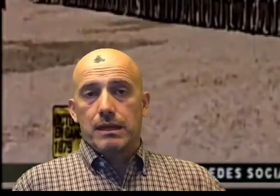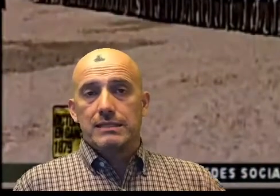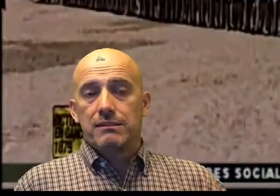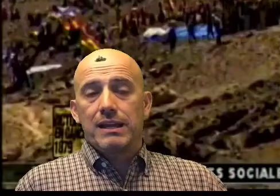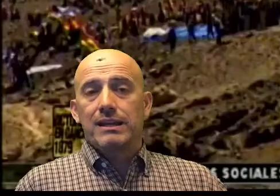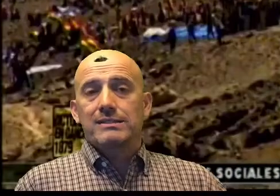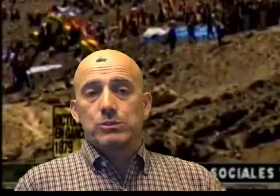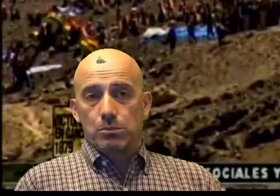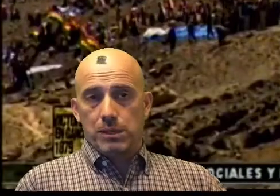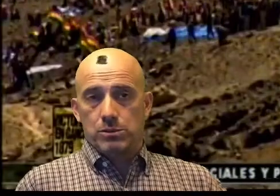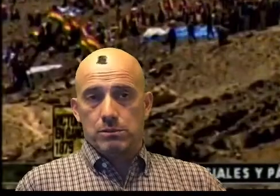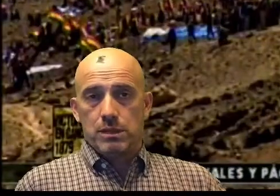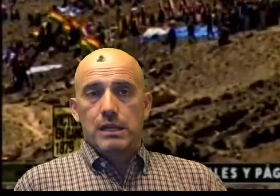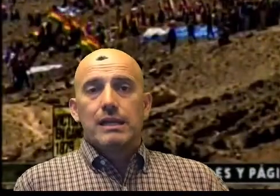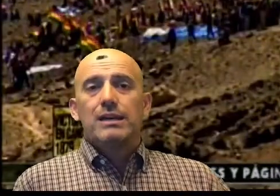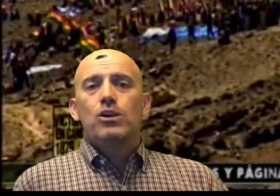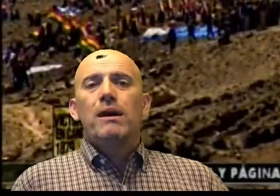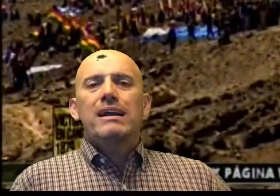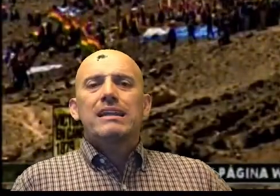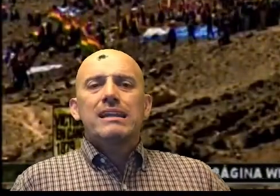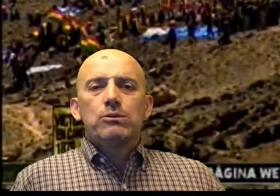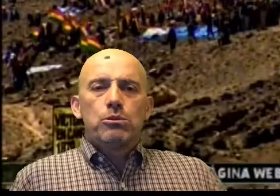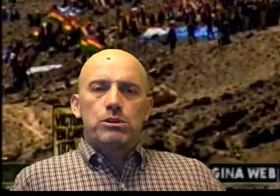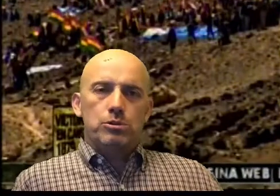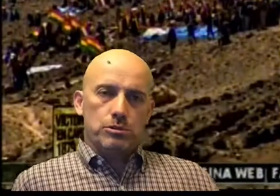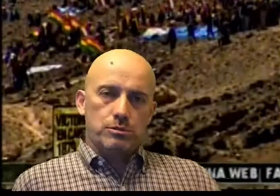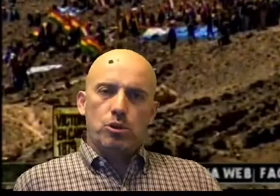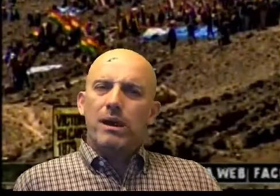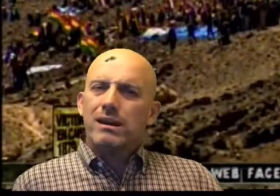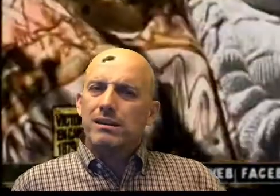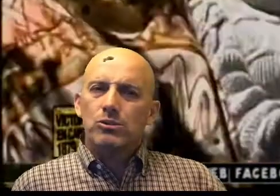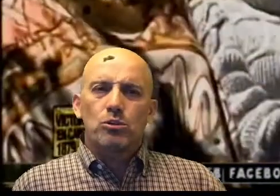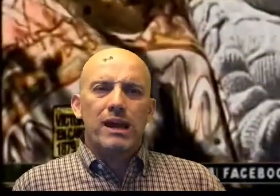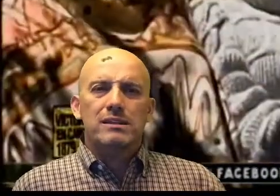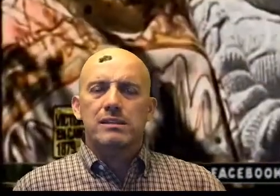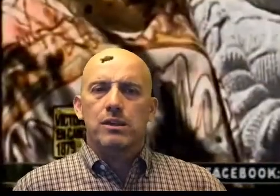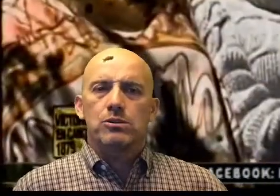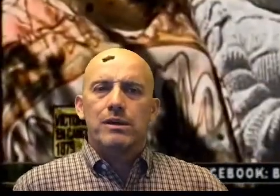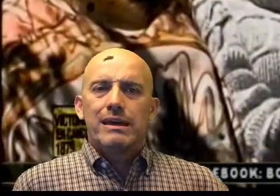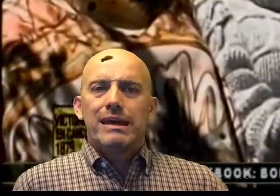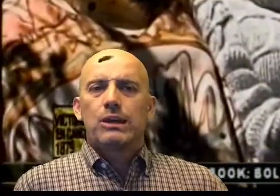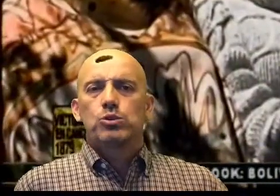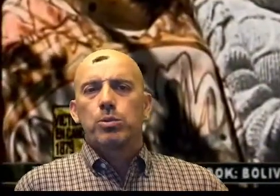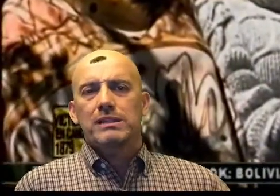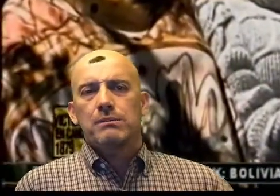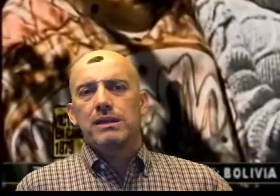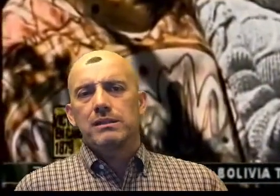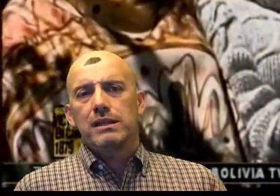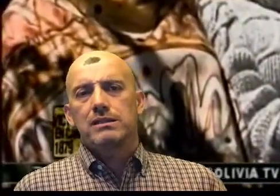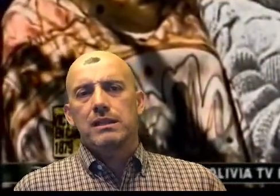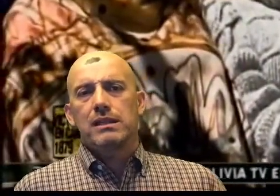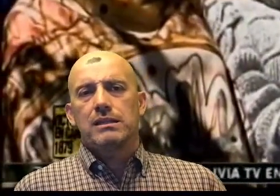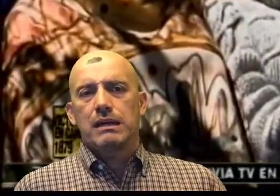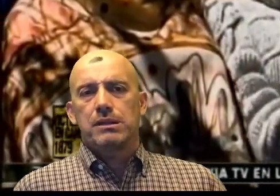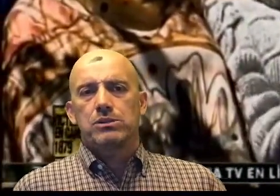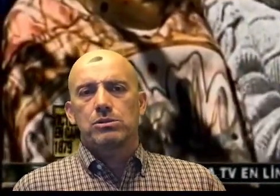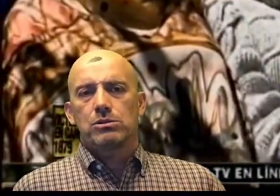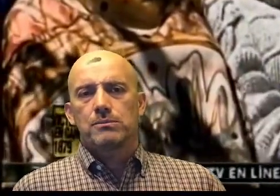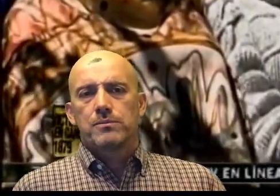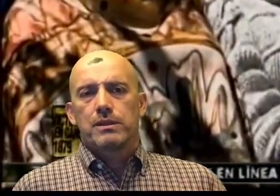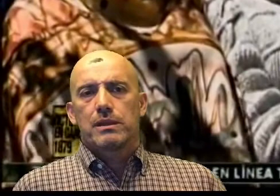canchas blancas es un mito y lo más ridículo de todo lo más ridículo más extraño es que supuestamente este